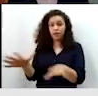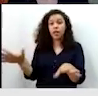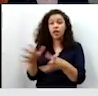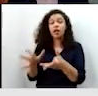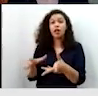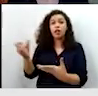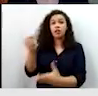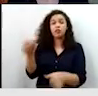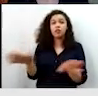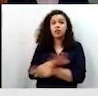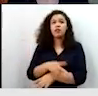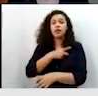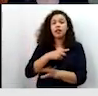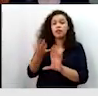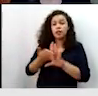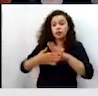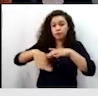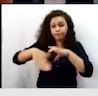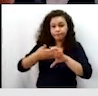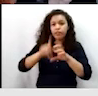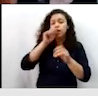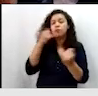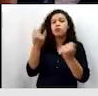deben de ser lavados y desinfectados.